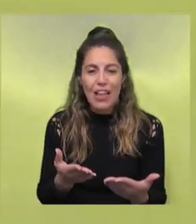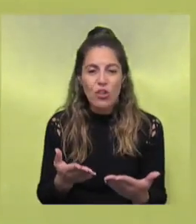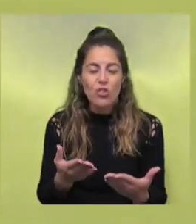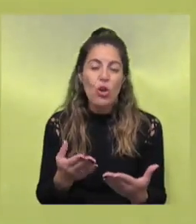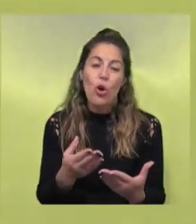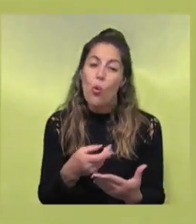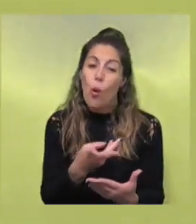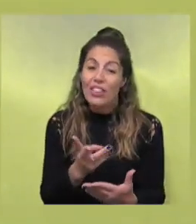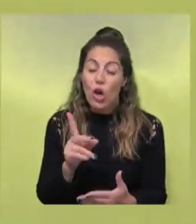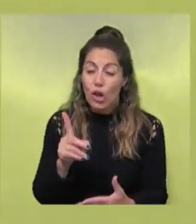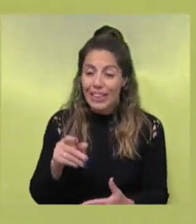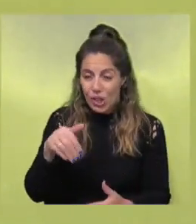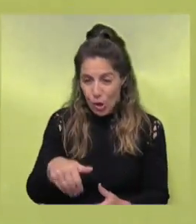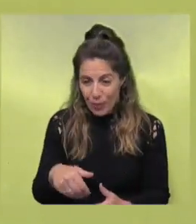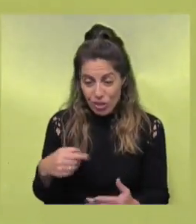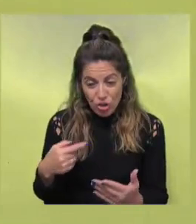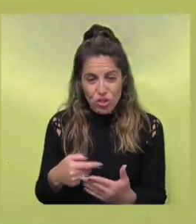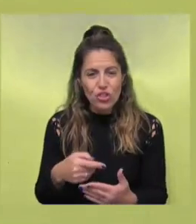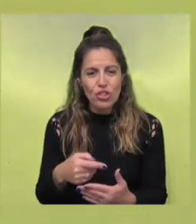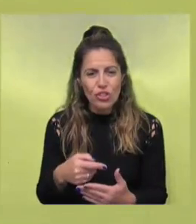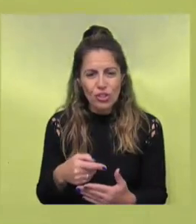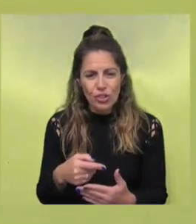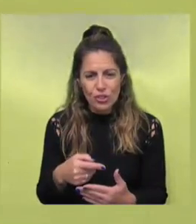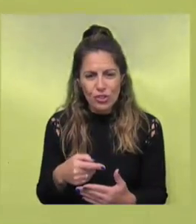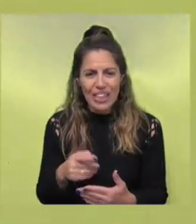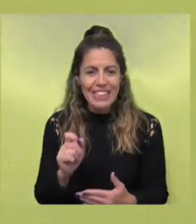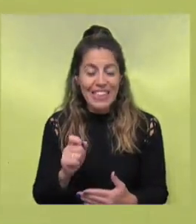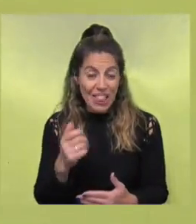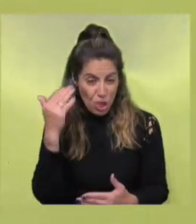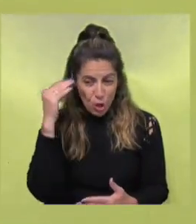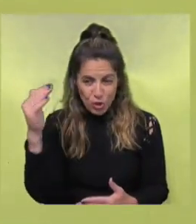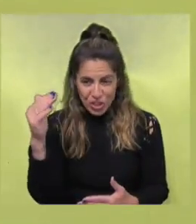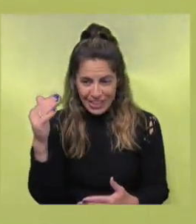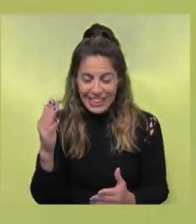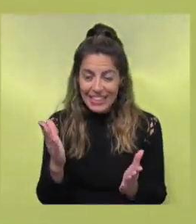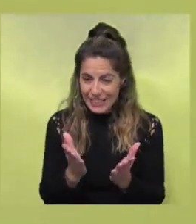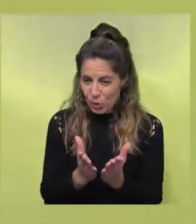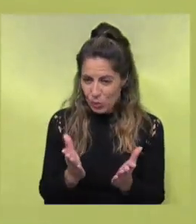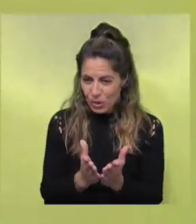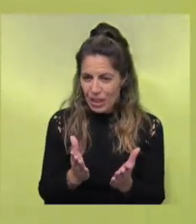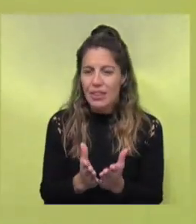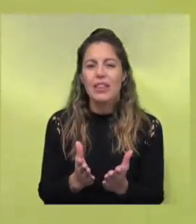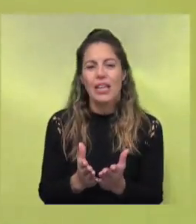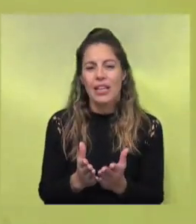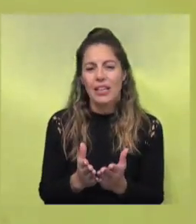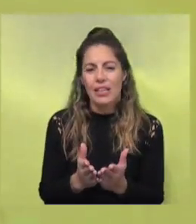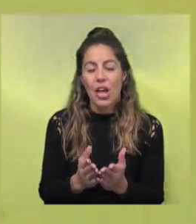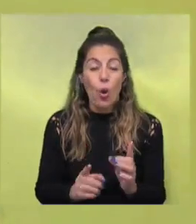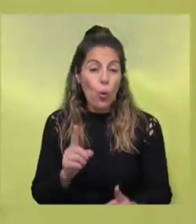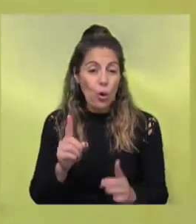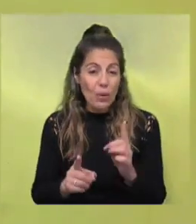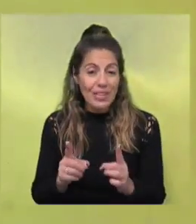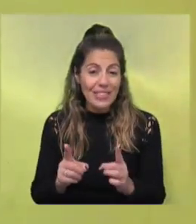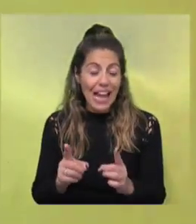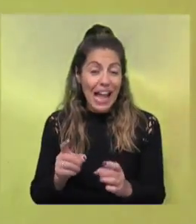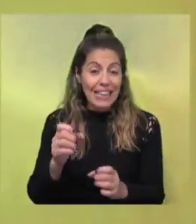cuantos kilómetros, en el caso del quien es docente, de quien es estudiante, están en la Universidad